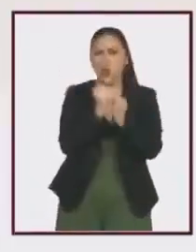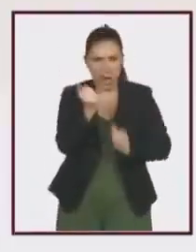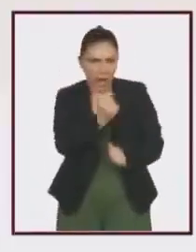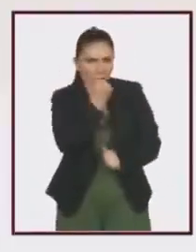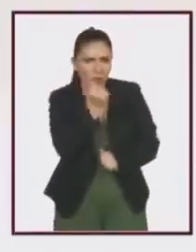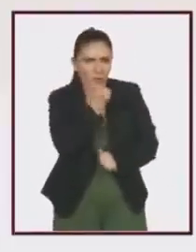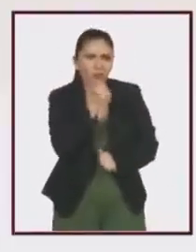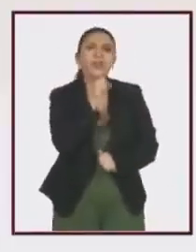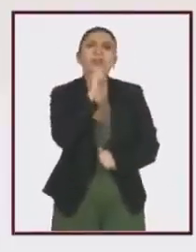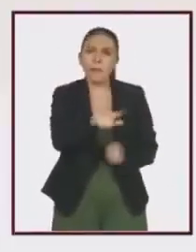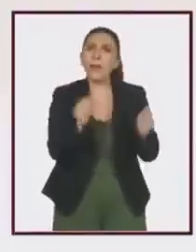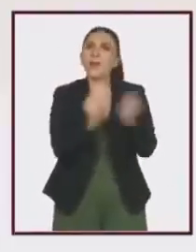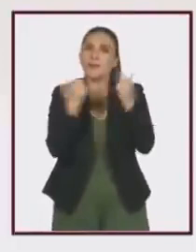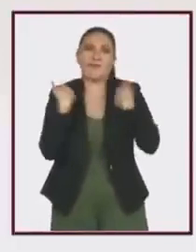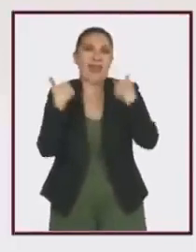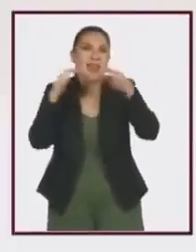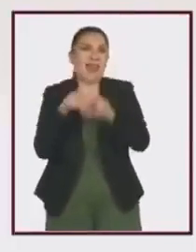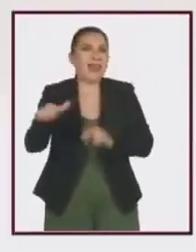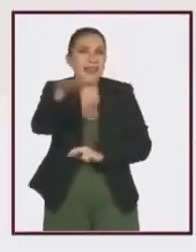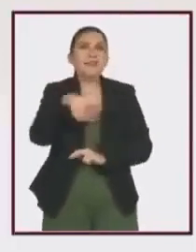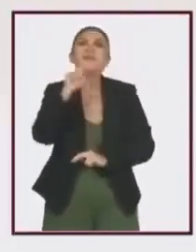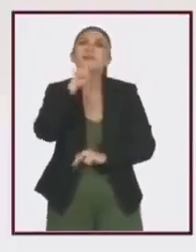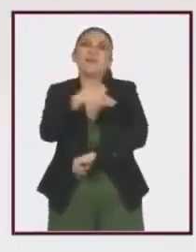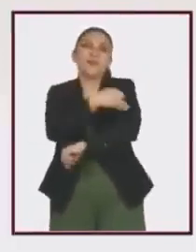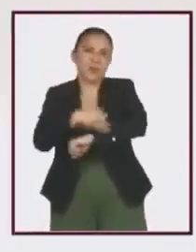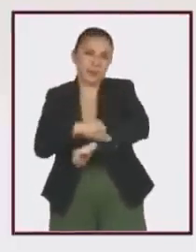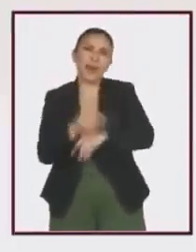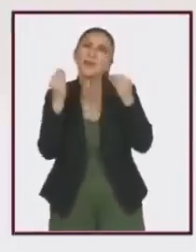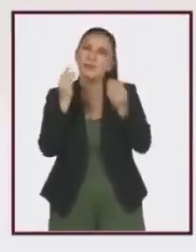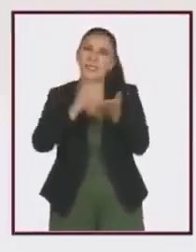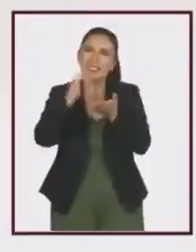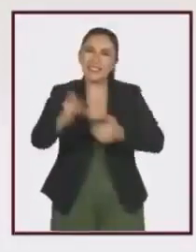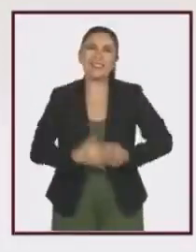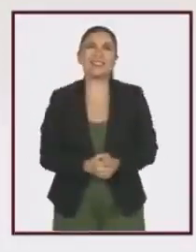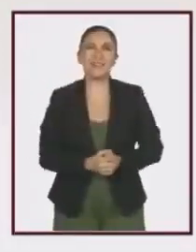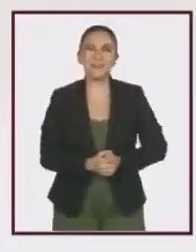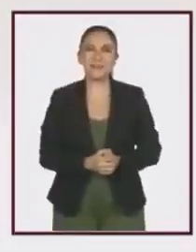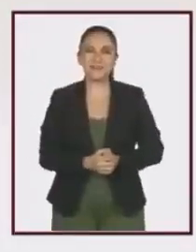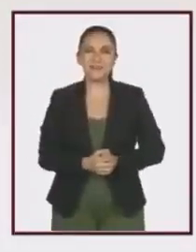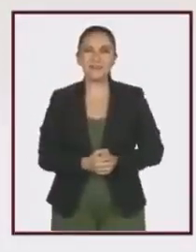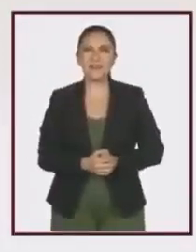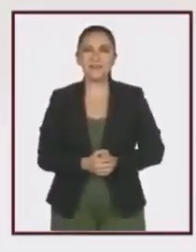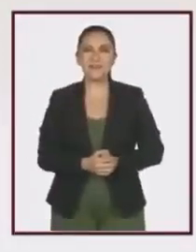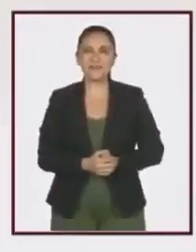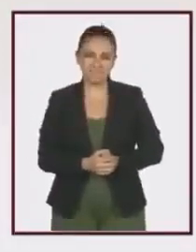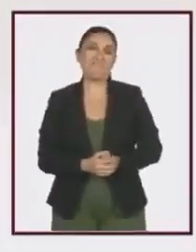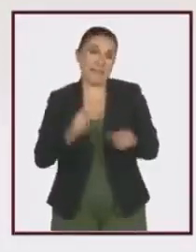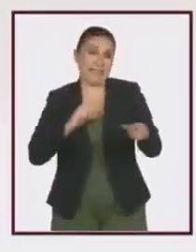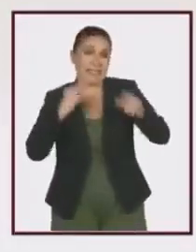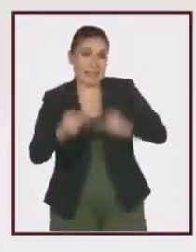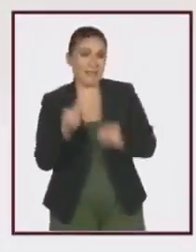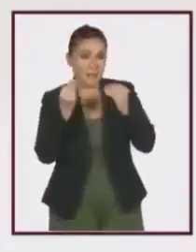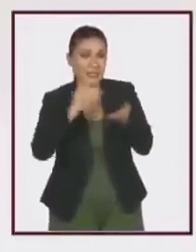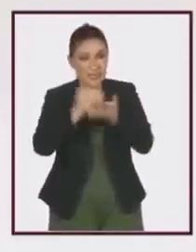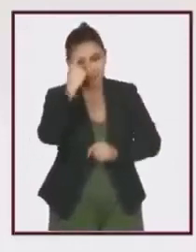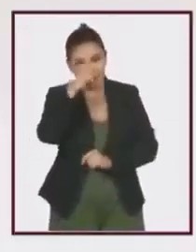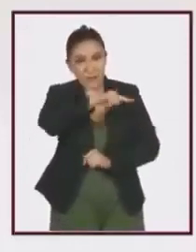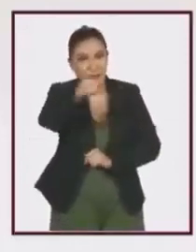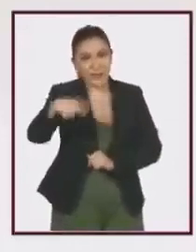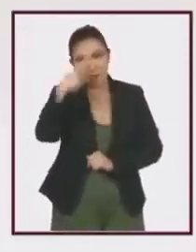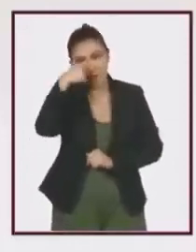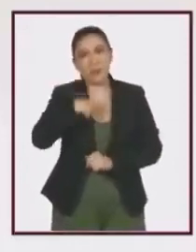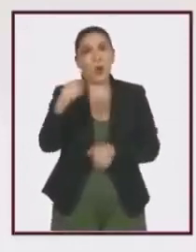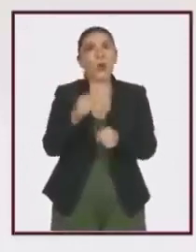sino también con los propios docentes y con las familias. Muchísimas gracias, maestra. Al contrario, muchas gracias a ustedes